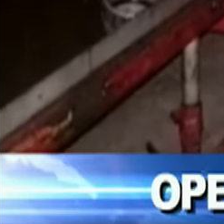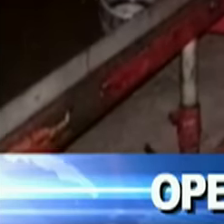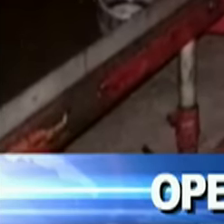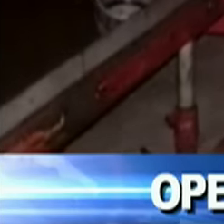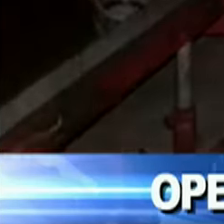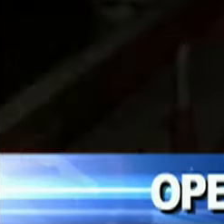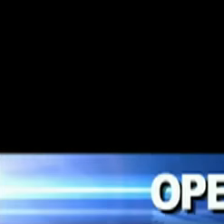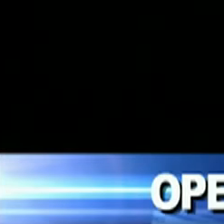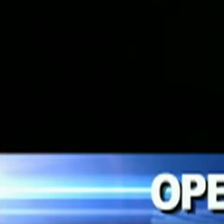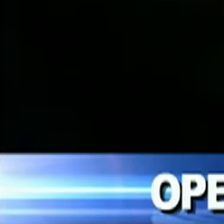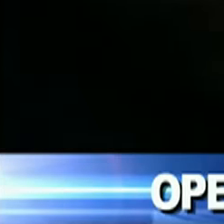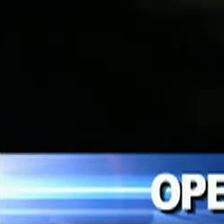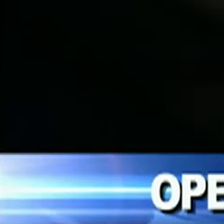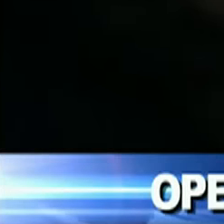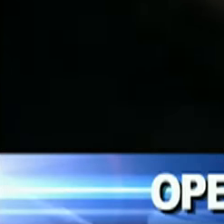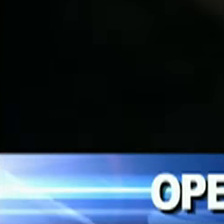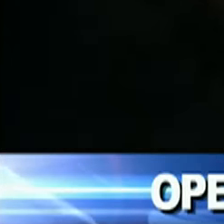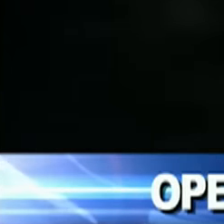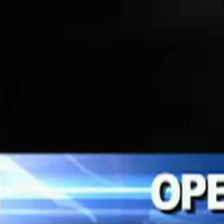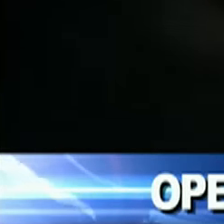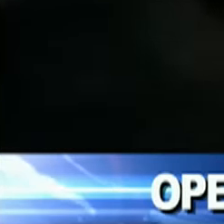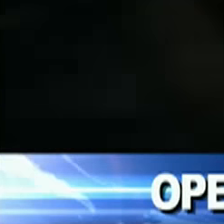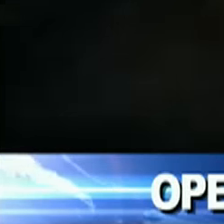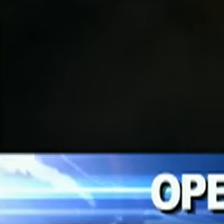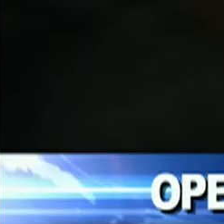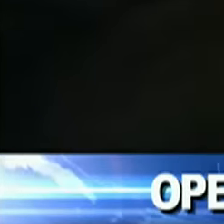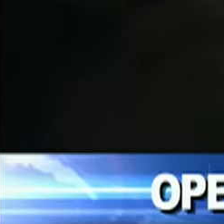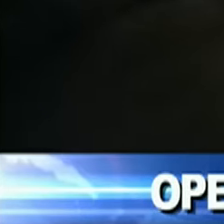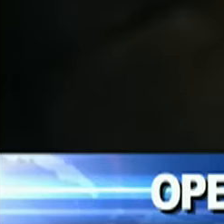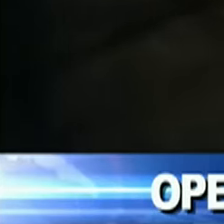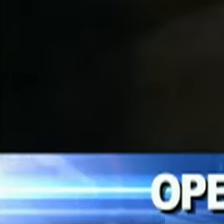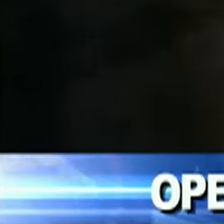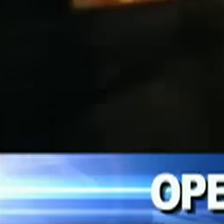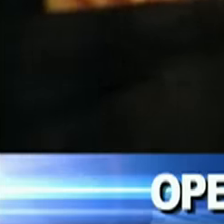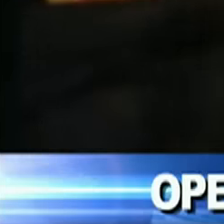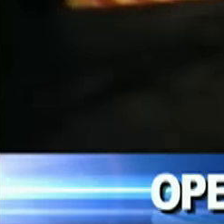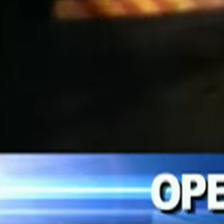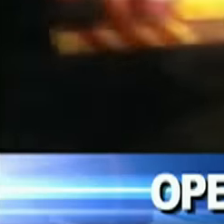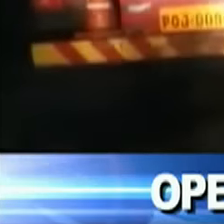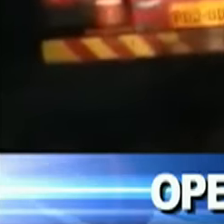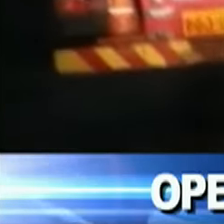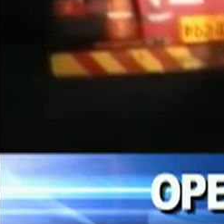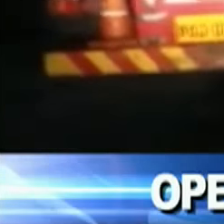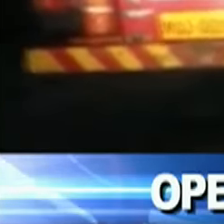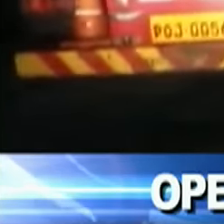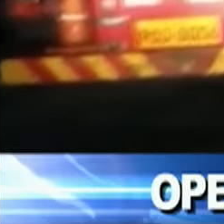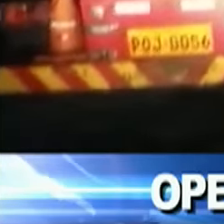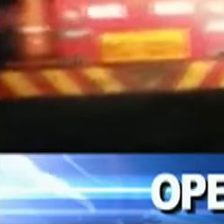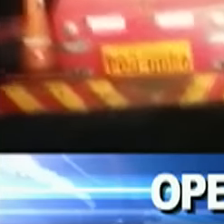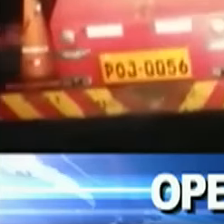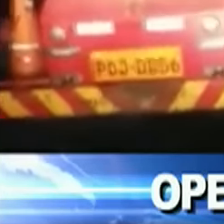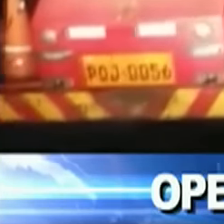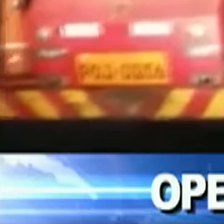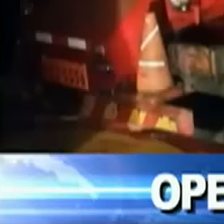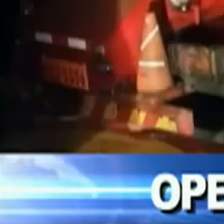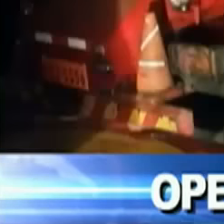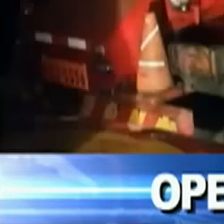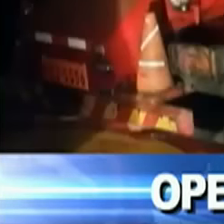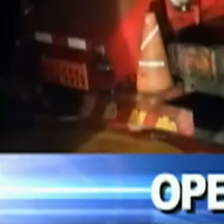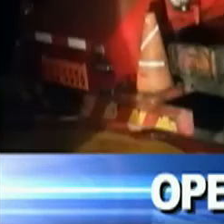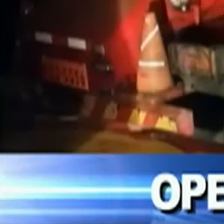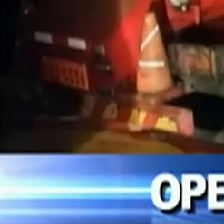hidrocarburíferos. Descubrieron una bodega clandestina de combustible en Quito.